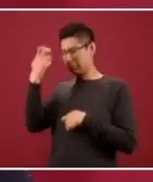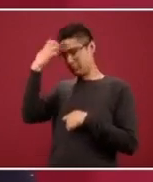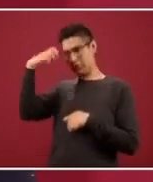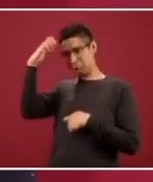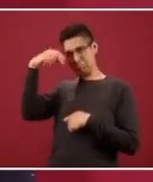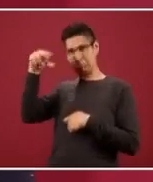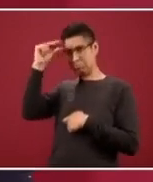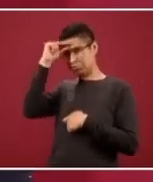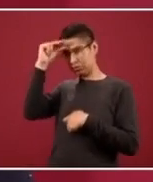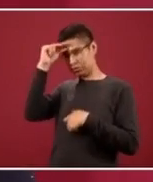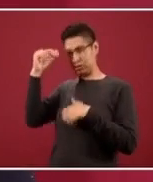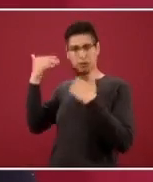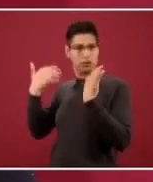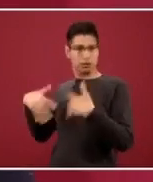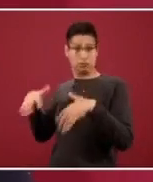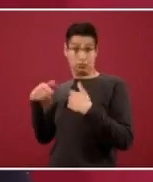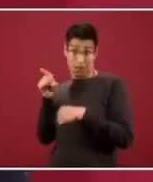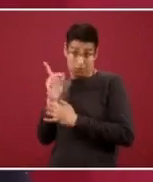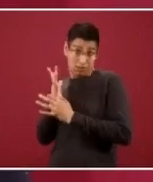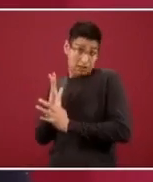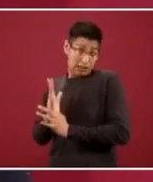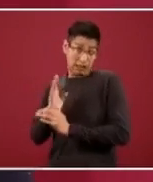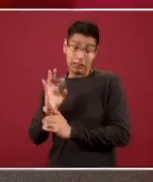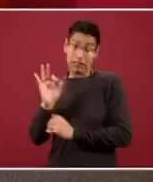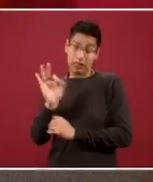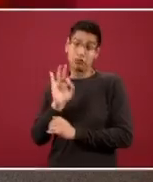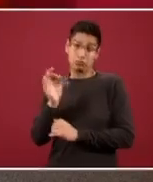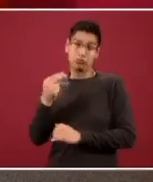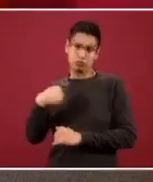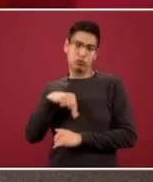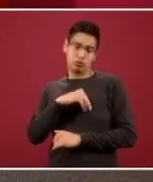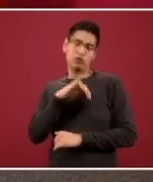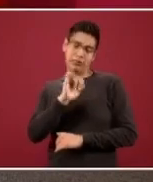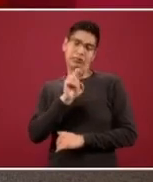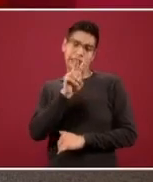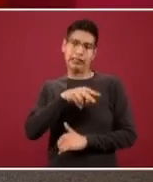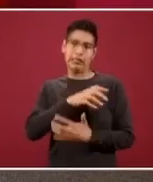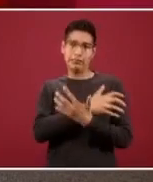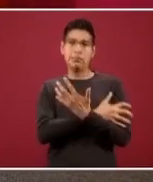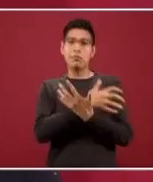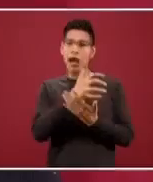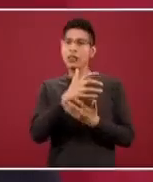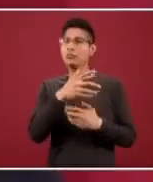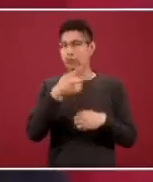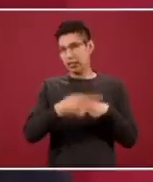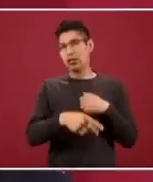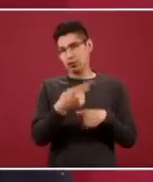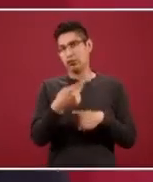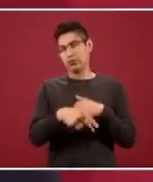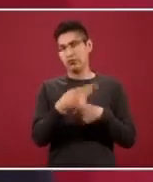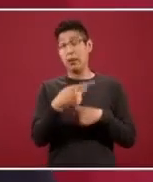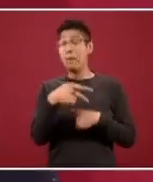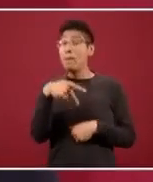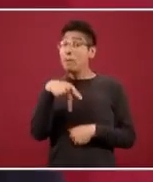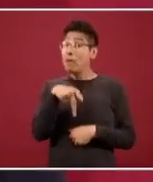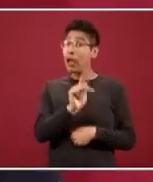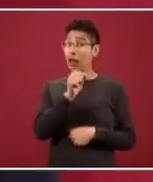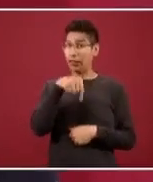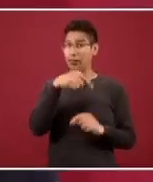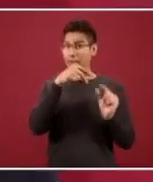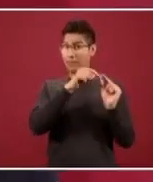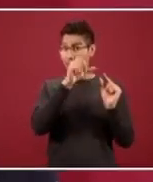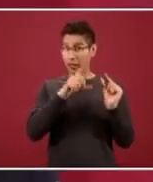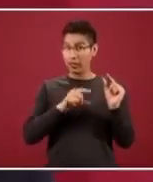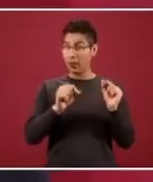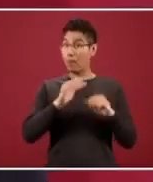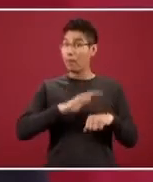ser el país con mayor índice de obesidad, en un riesgo mayor, pero no es que nosotros como país estamos en